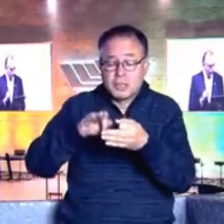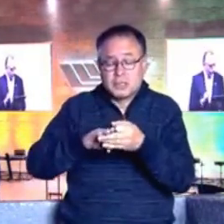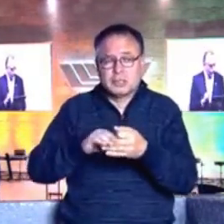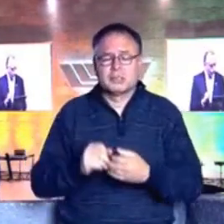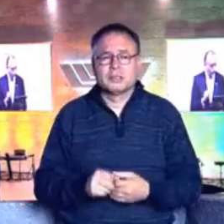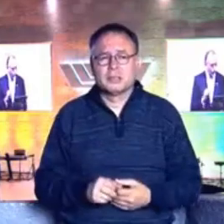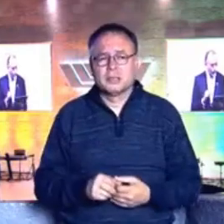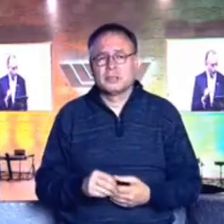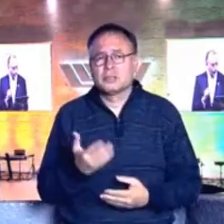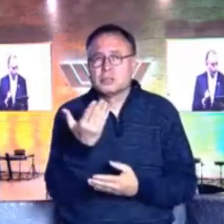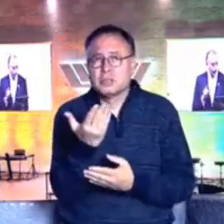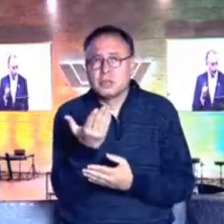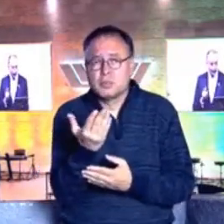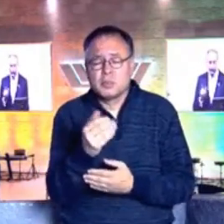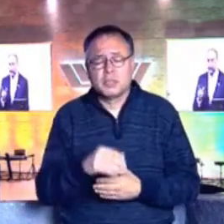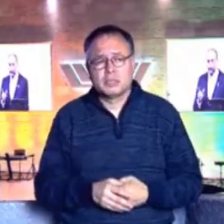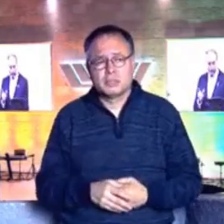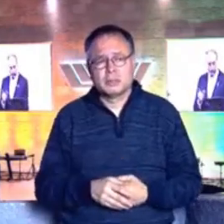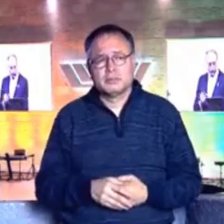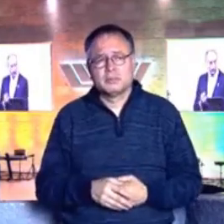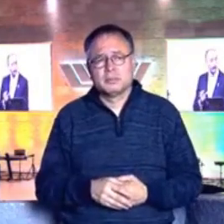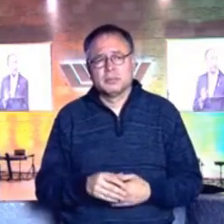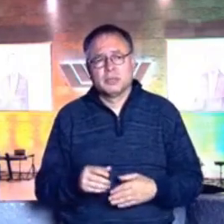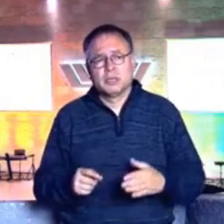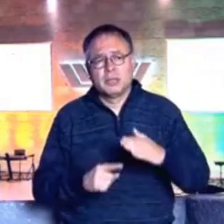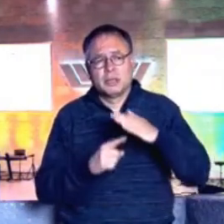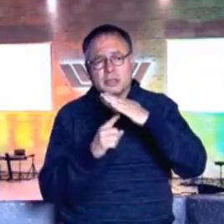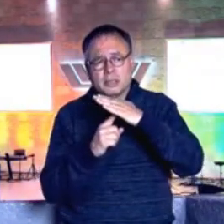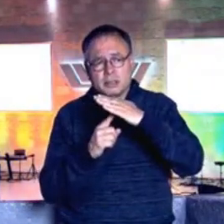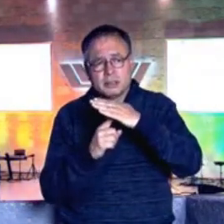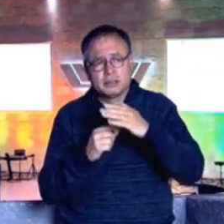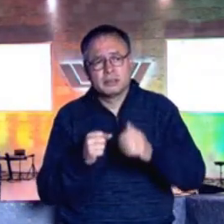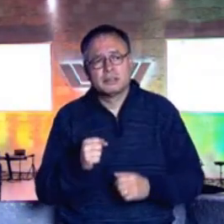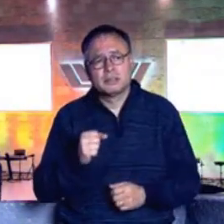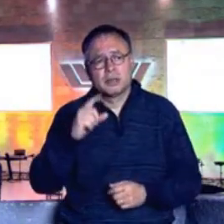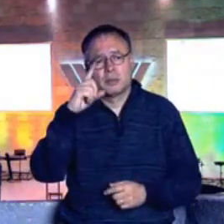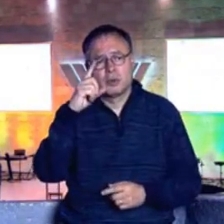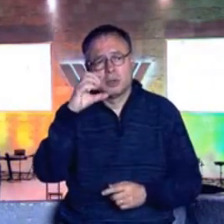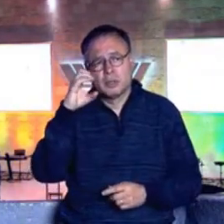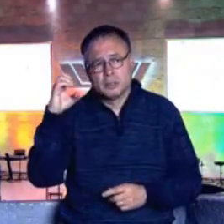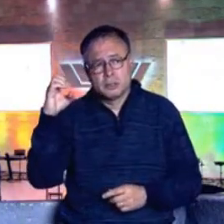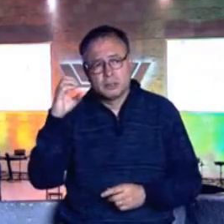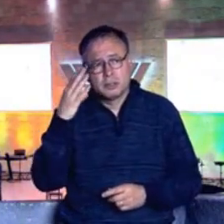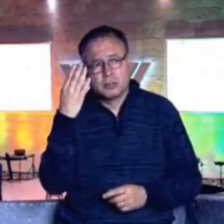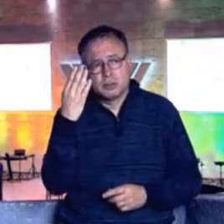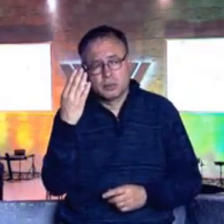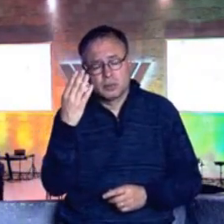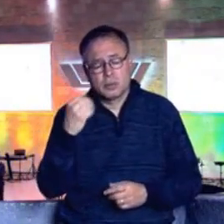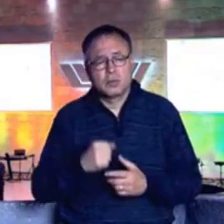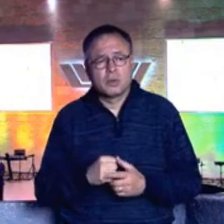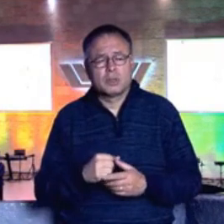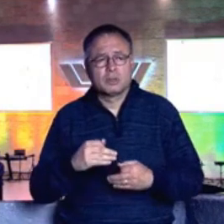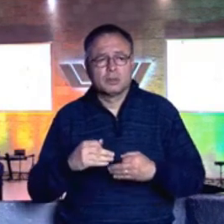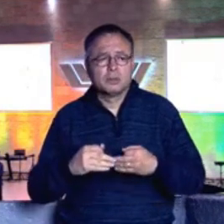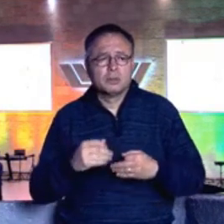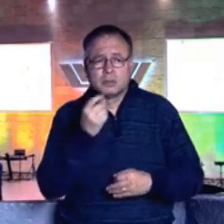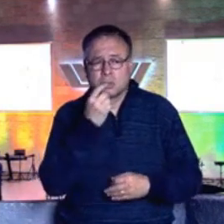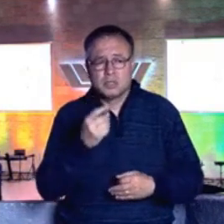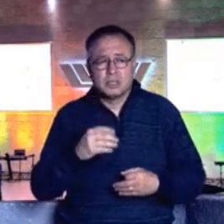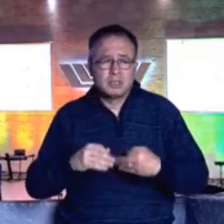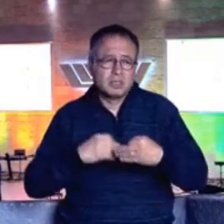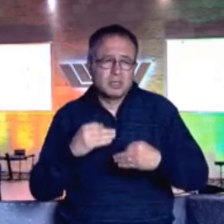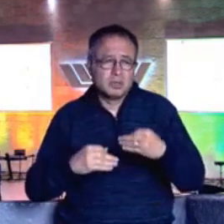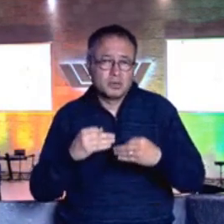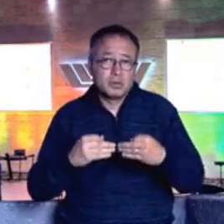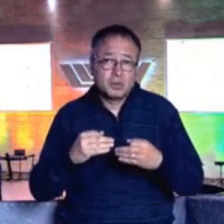salmo 104 versículo 27 y 28 salmo 104 27 y 28 dice todos ellos esperan